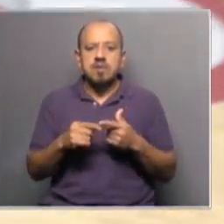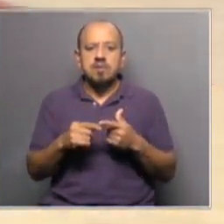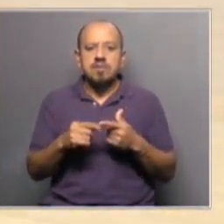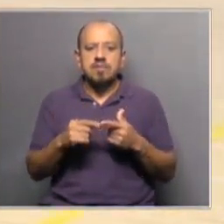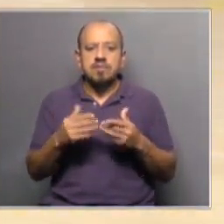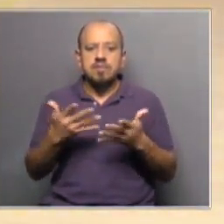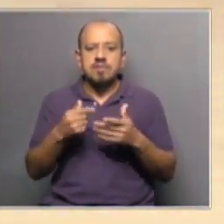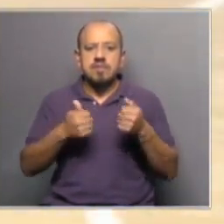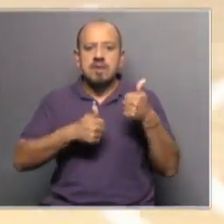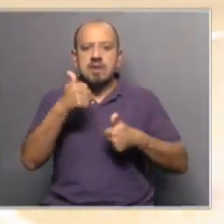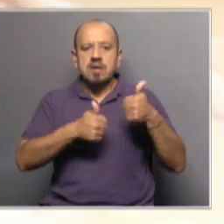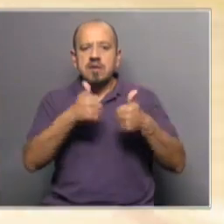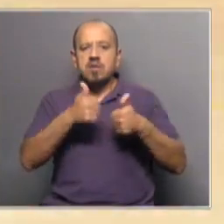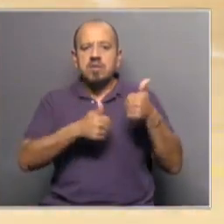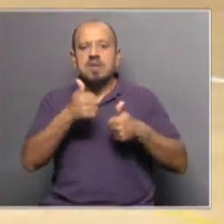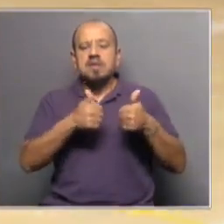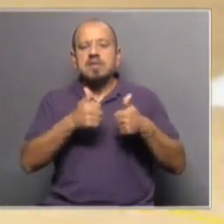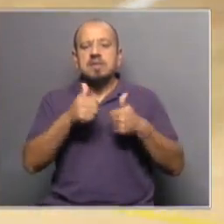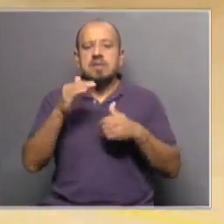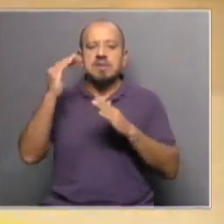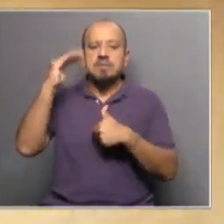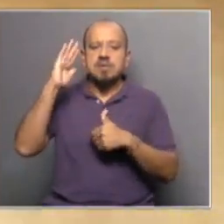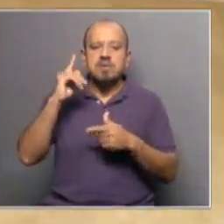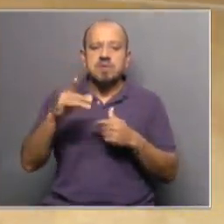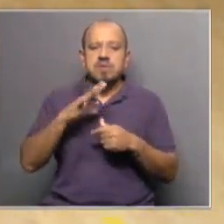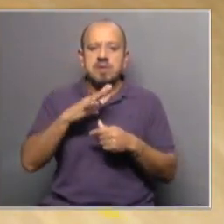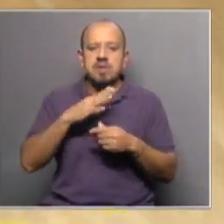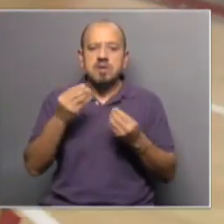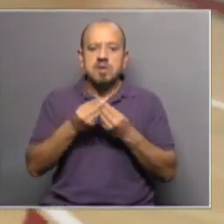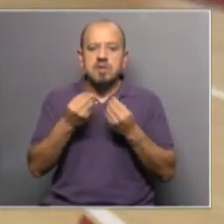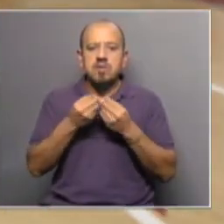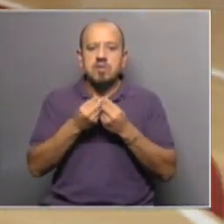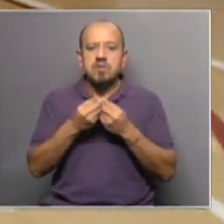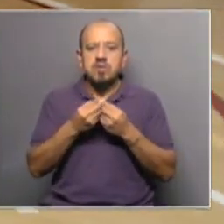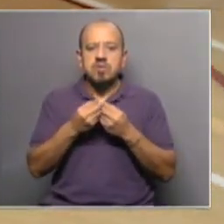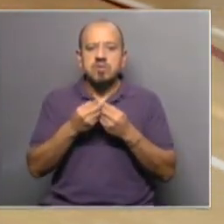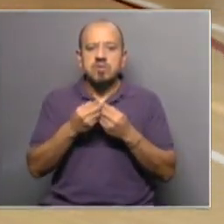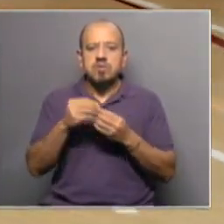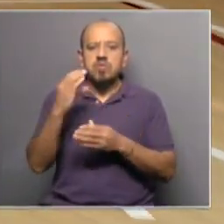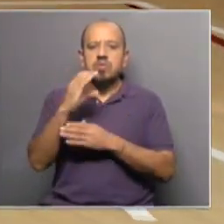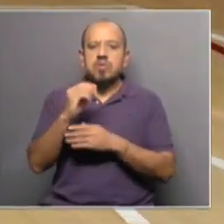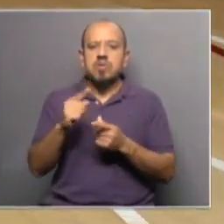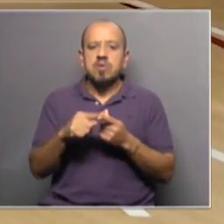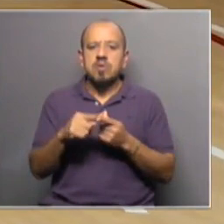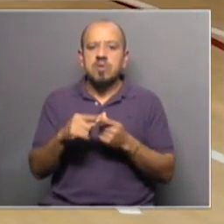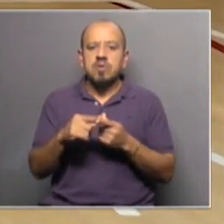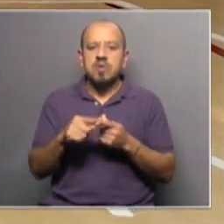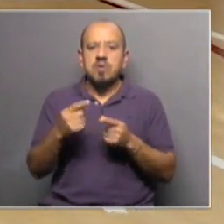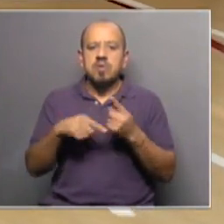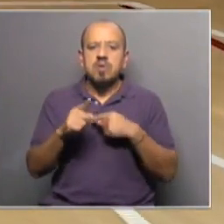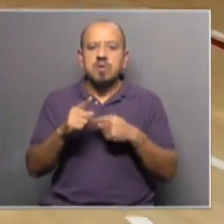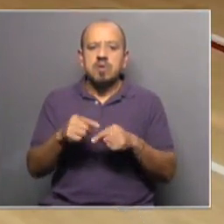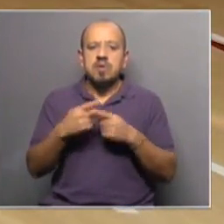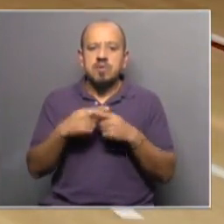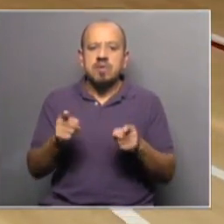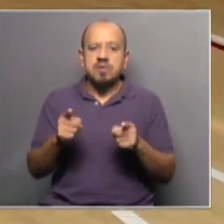La competencia de mayores era un poco más acotada. Si bien hay muchos de los equipos que están ahora, también estaba en esa época, pero las diferencias eran